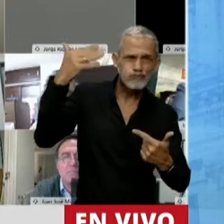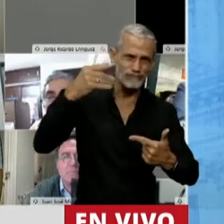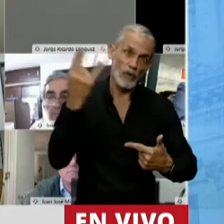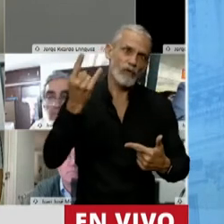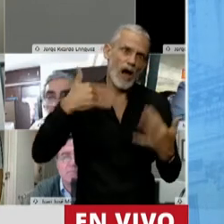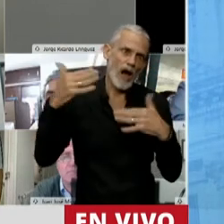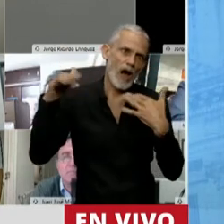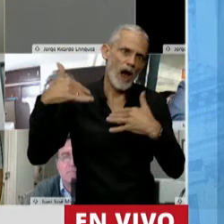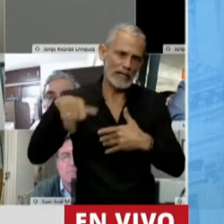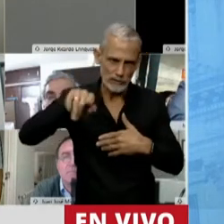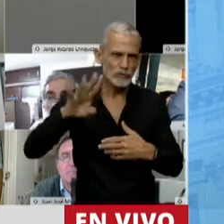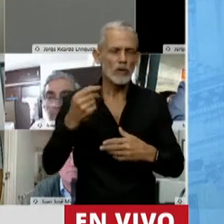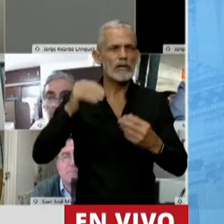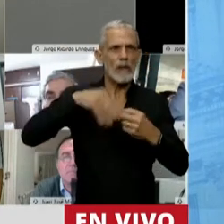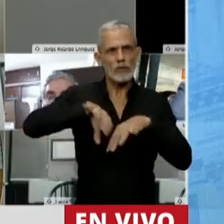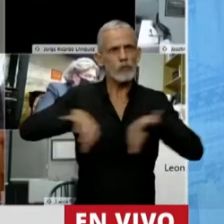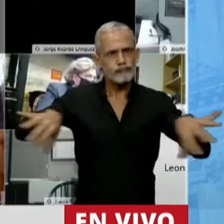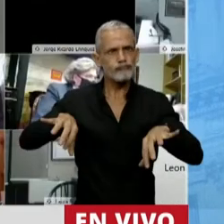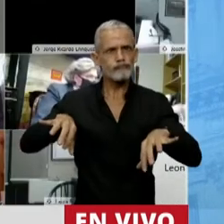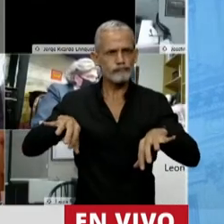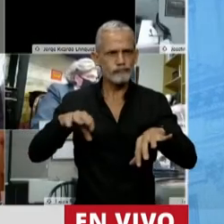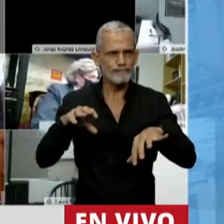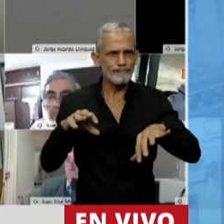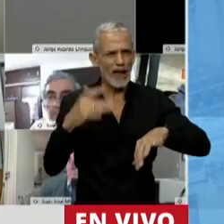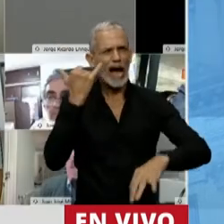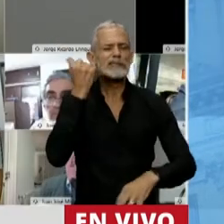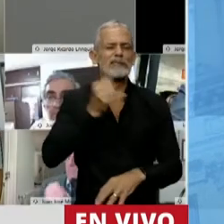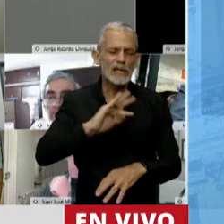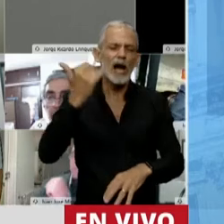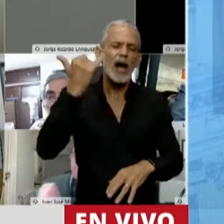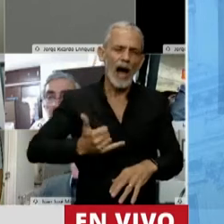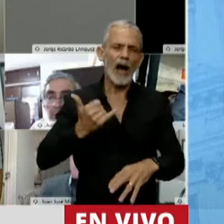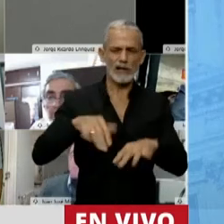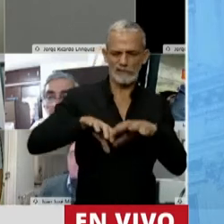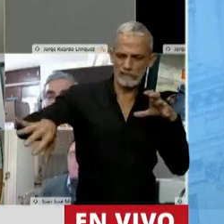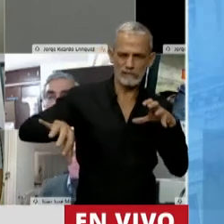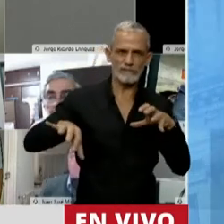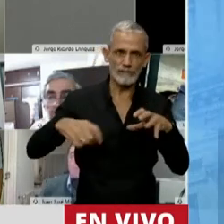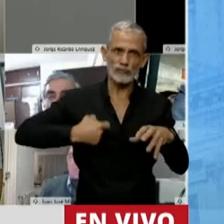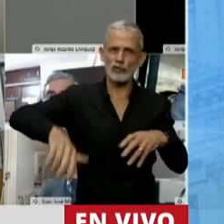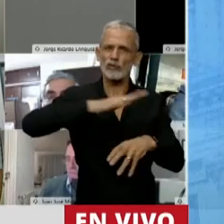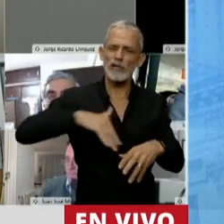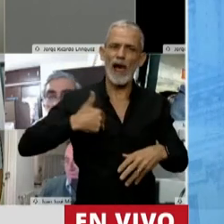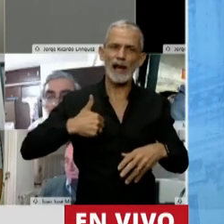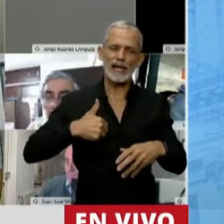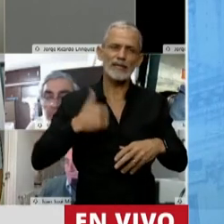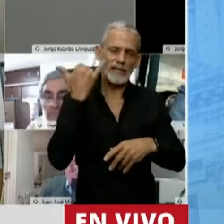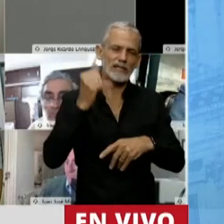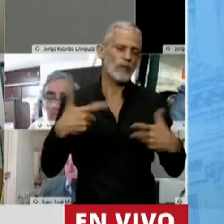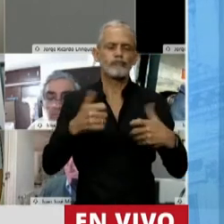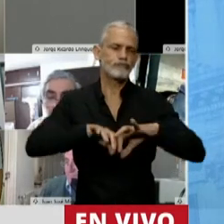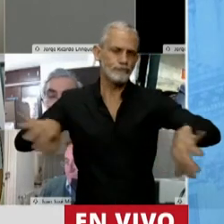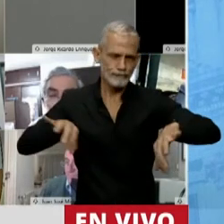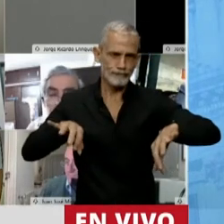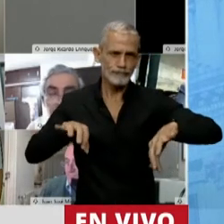falso que aún agrieta más la ya resistida brecha que tiene nuestra sociedad argentina y